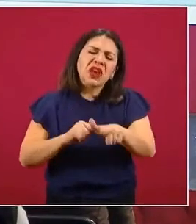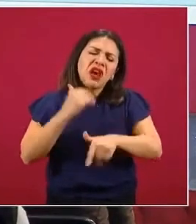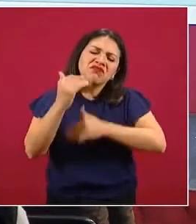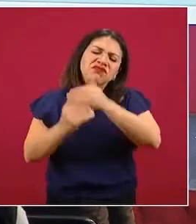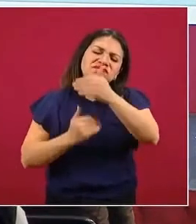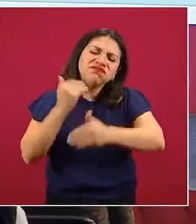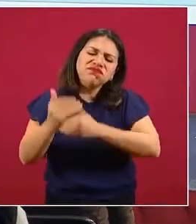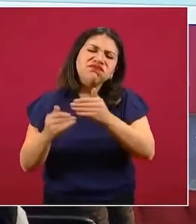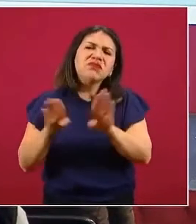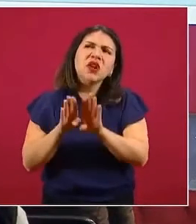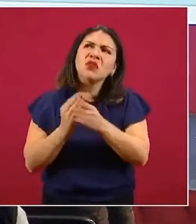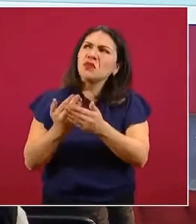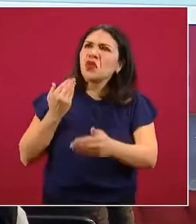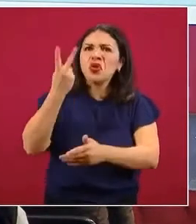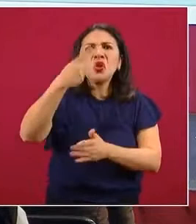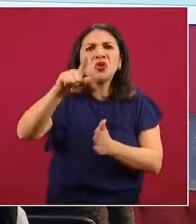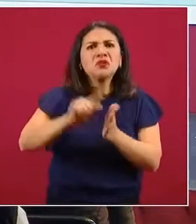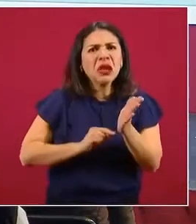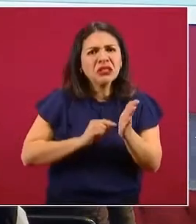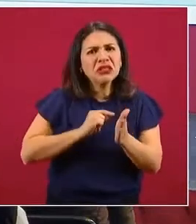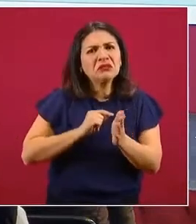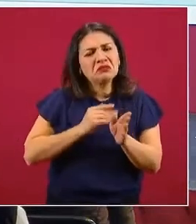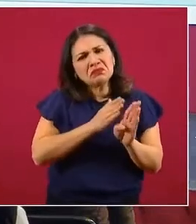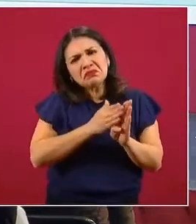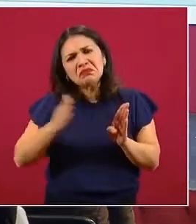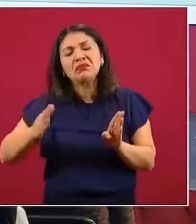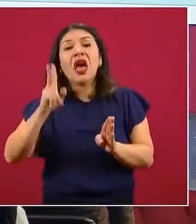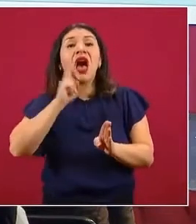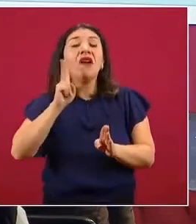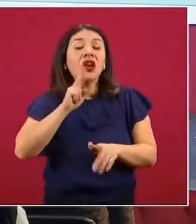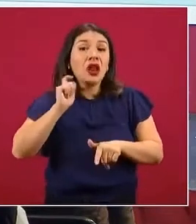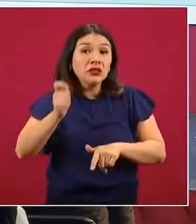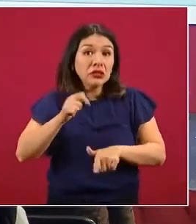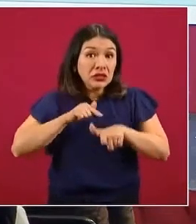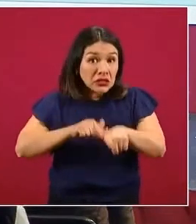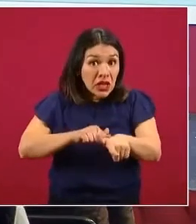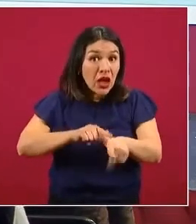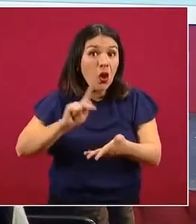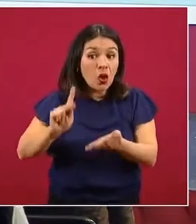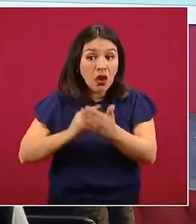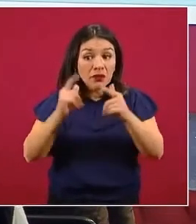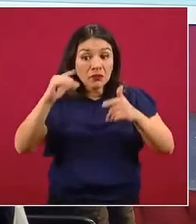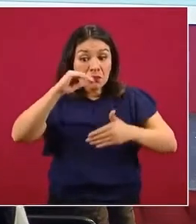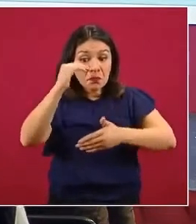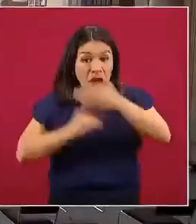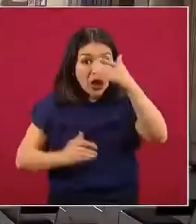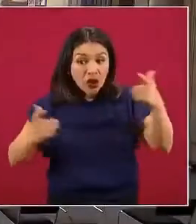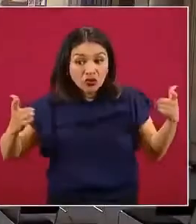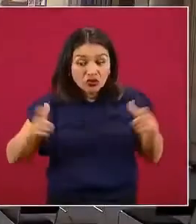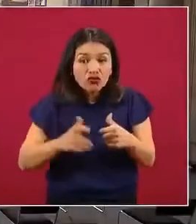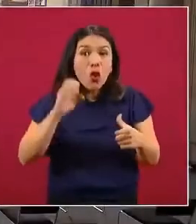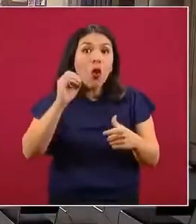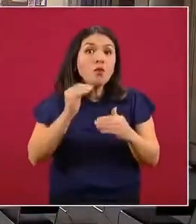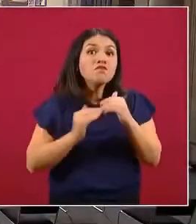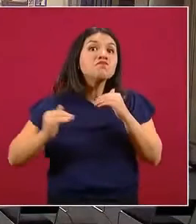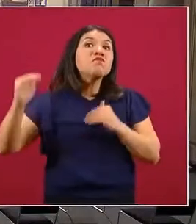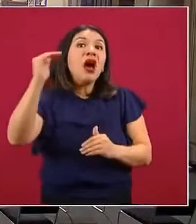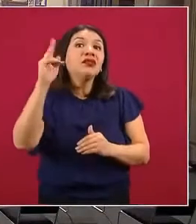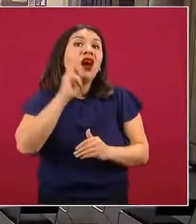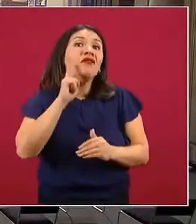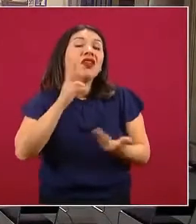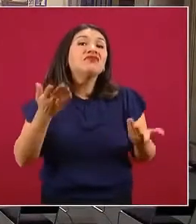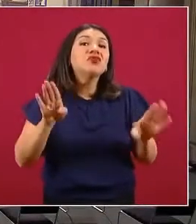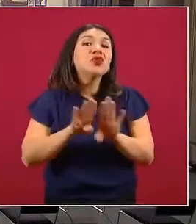últimos ya 2 meses. Vamos a ver si este indicador vuelve nuevamente a presentar disminución o incremento en la medida que se